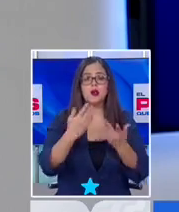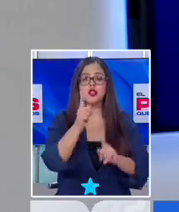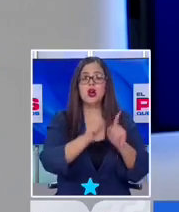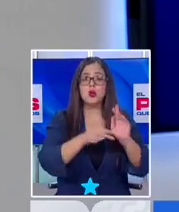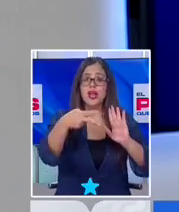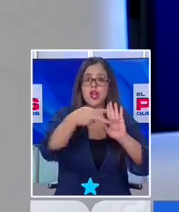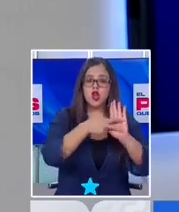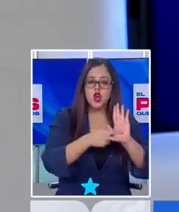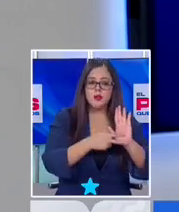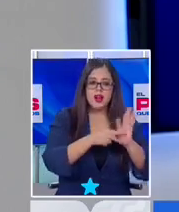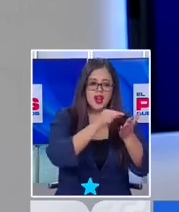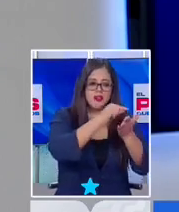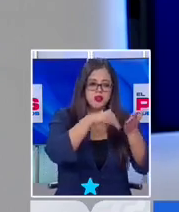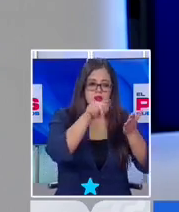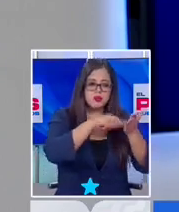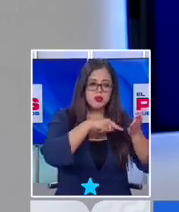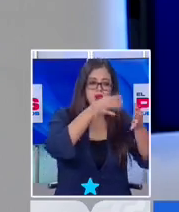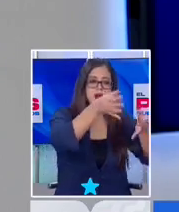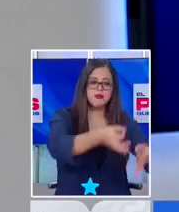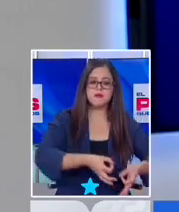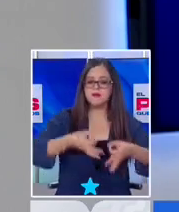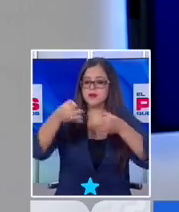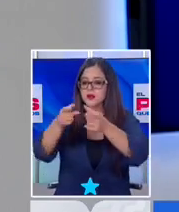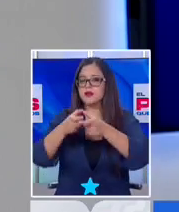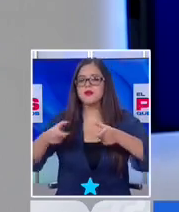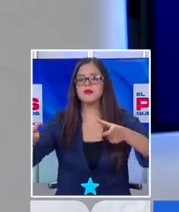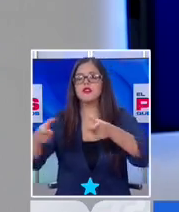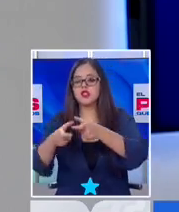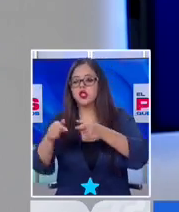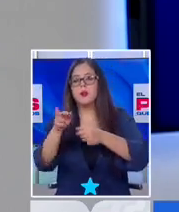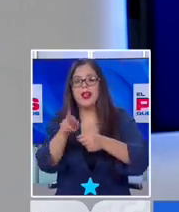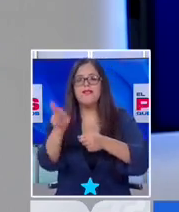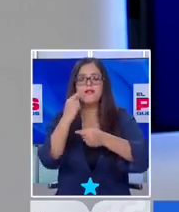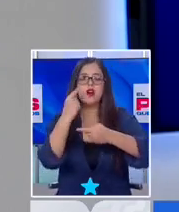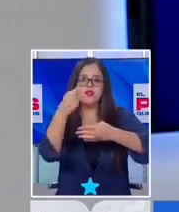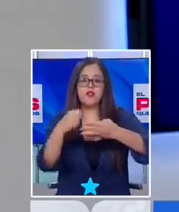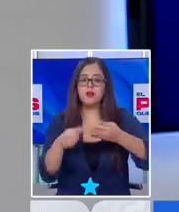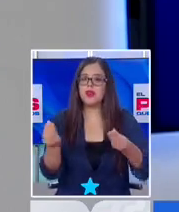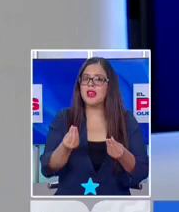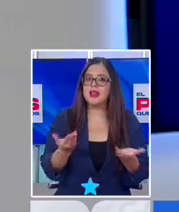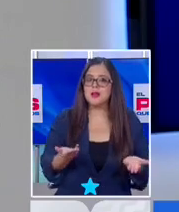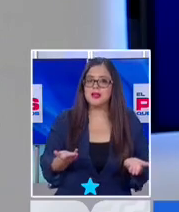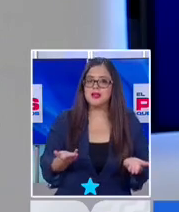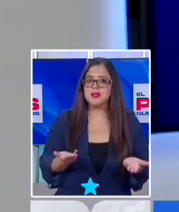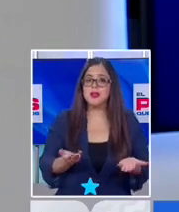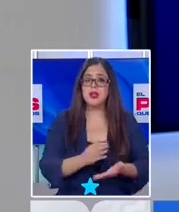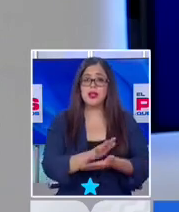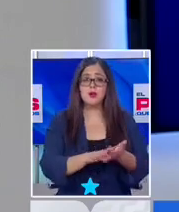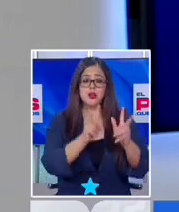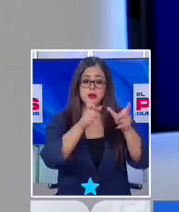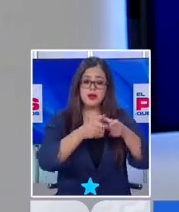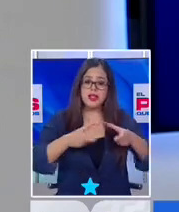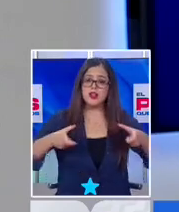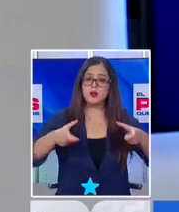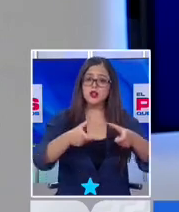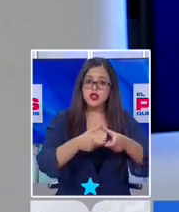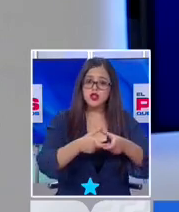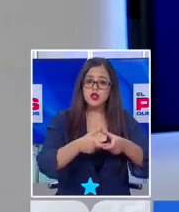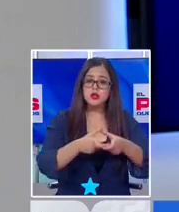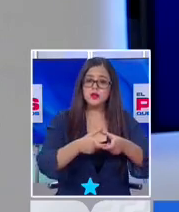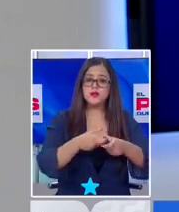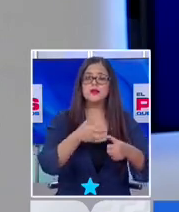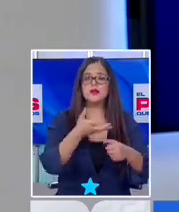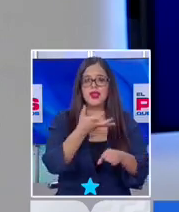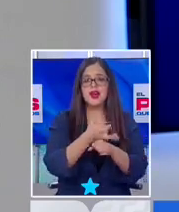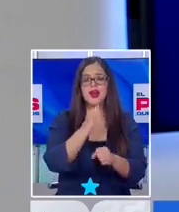normas para poder darles una segunda vuelta digamos pero que lo que está pasando que yo creo que las comisiones está saliendo